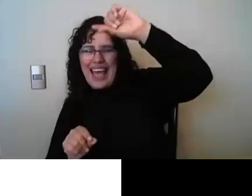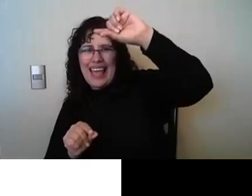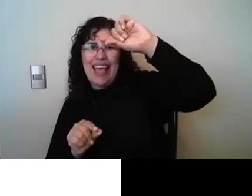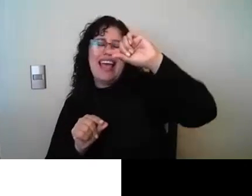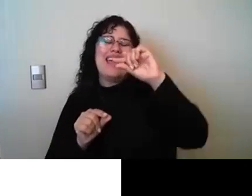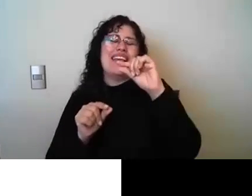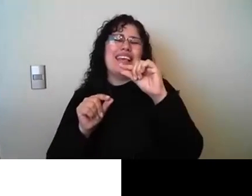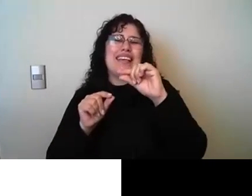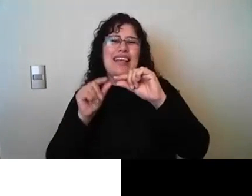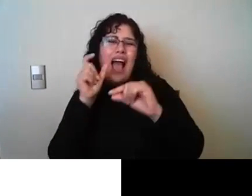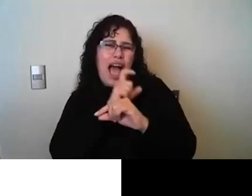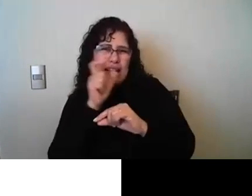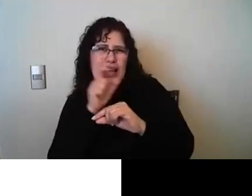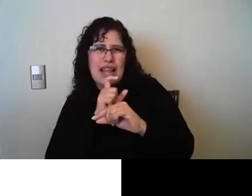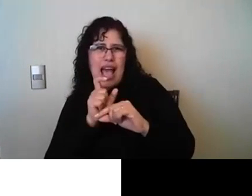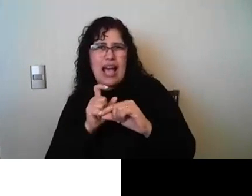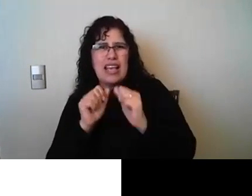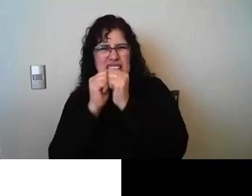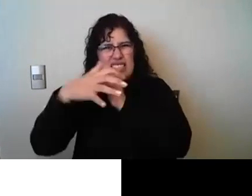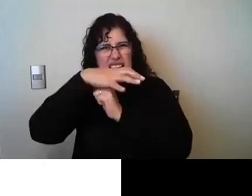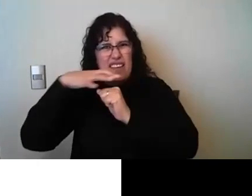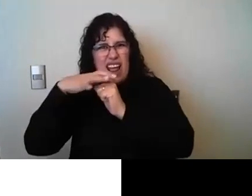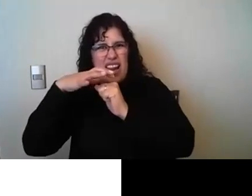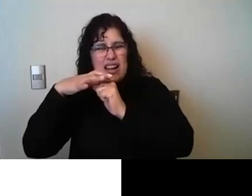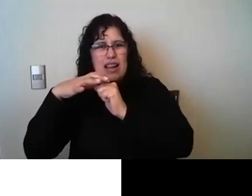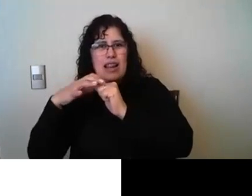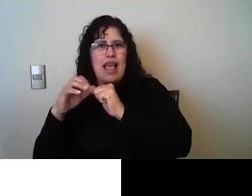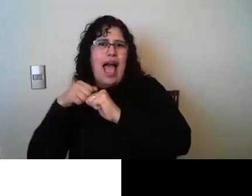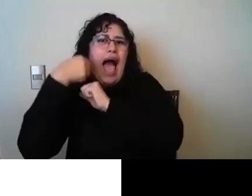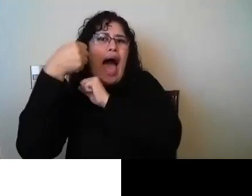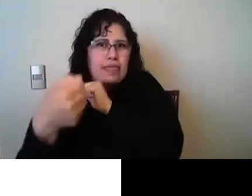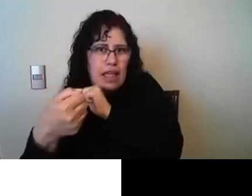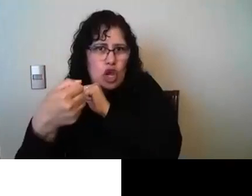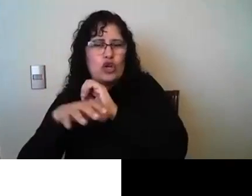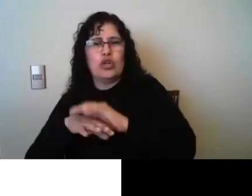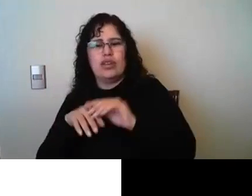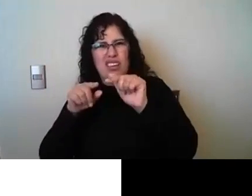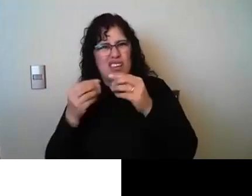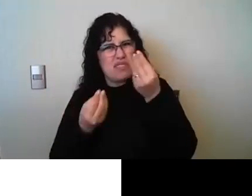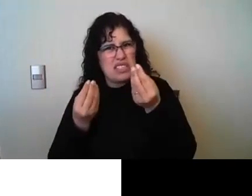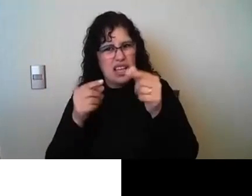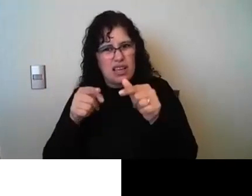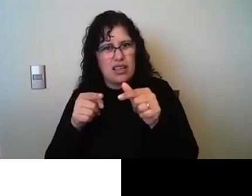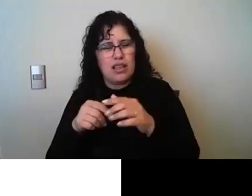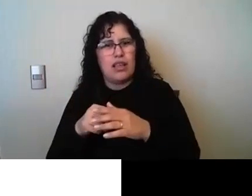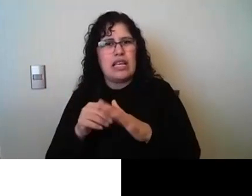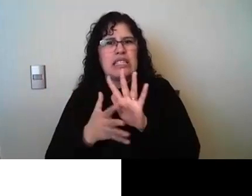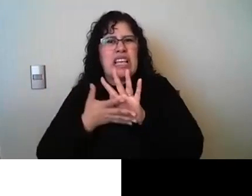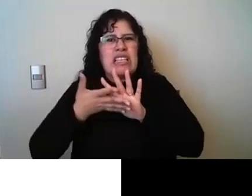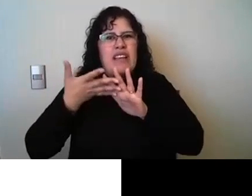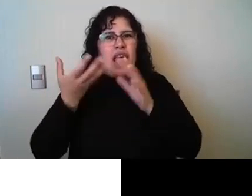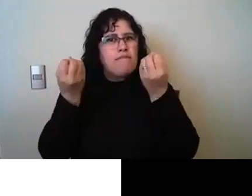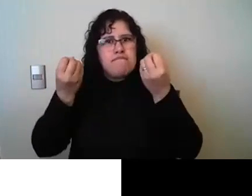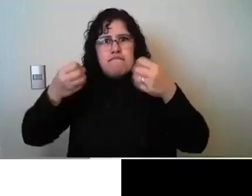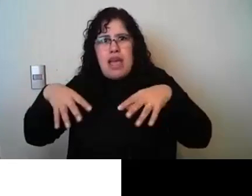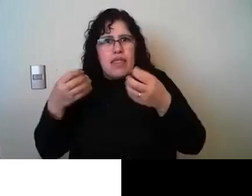o falta de flujo de la arteria cerebral anterior a producir pérdida de sensibilidad de